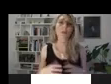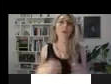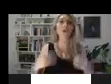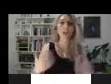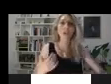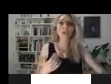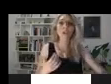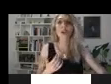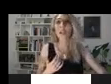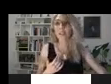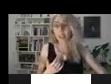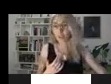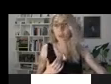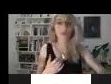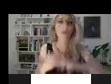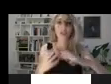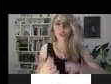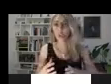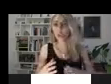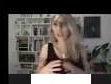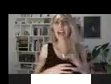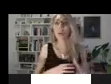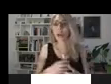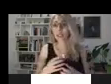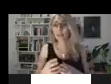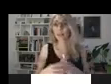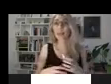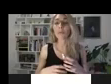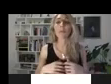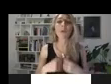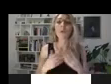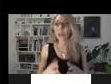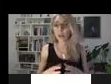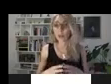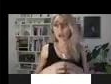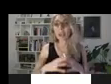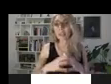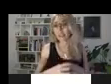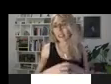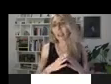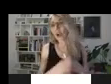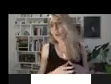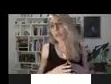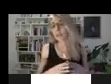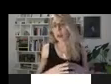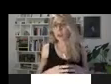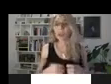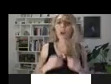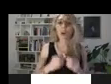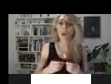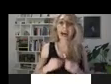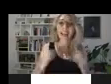internacionales, proyectos colectivos de gestión en las cuales vinculemos estrategias de